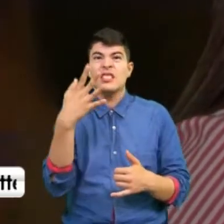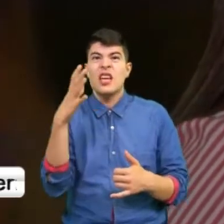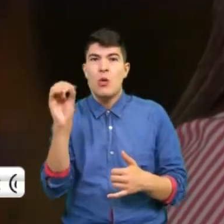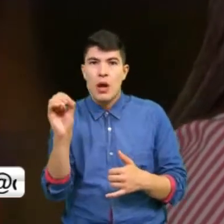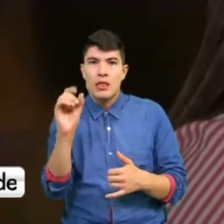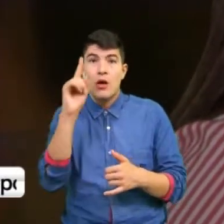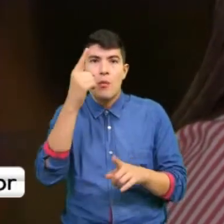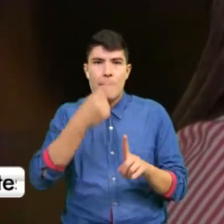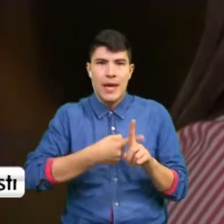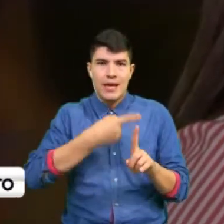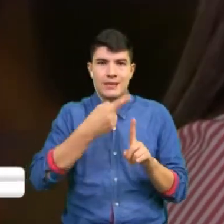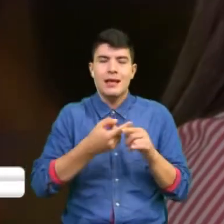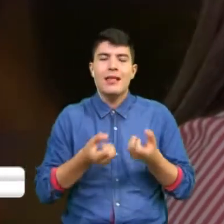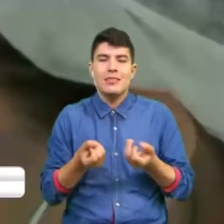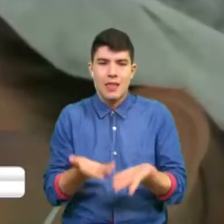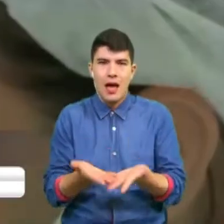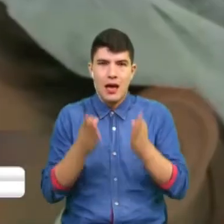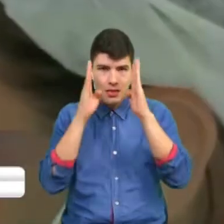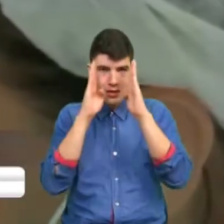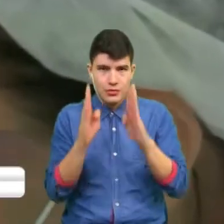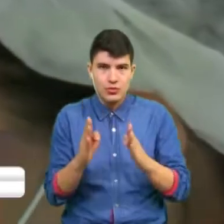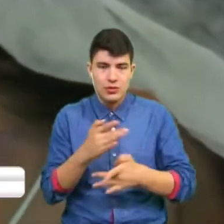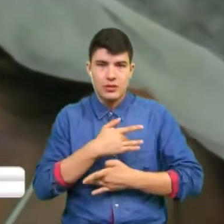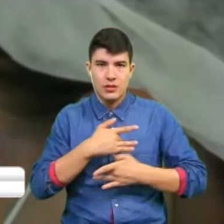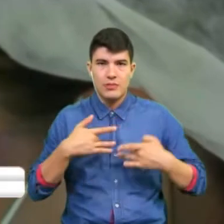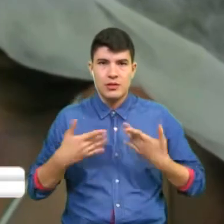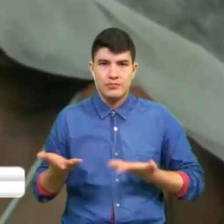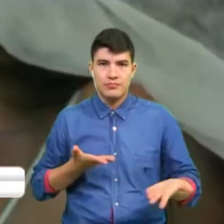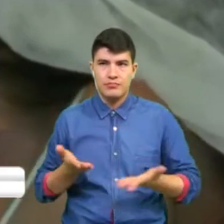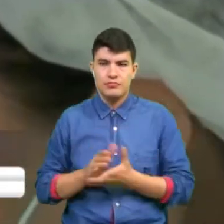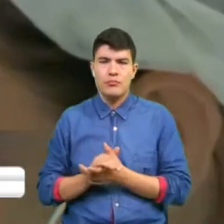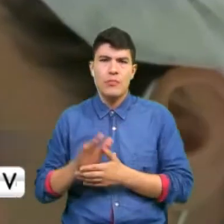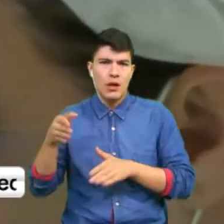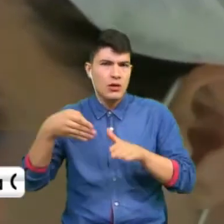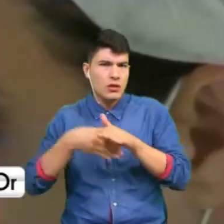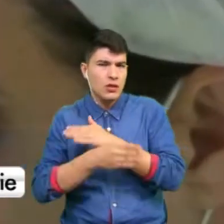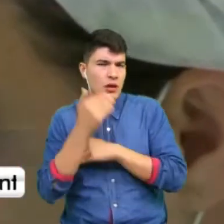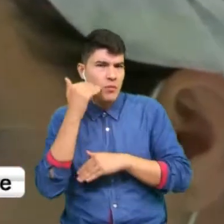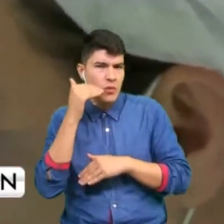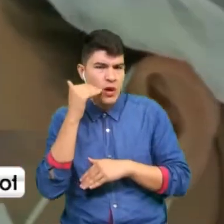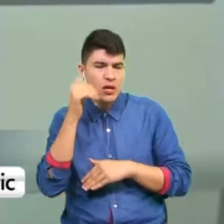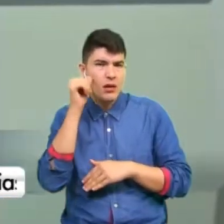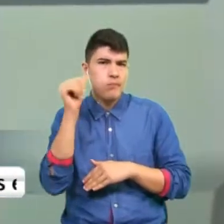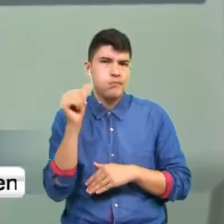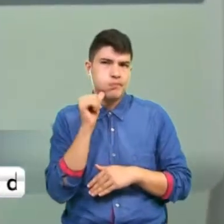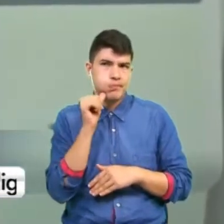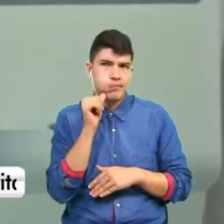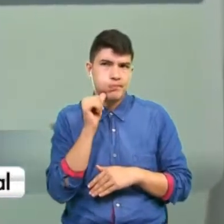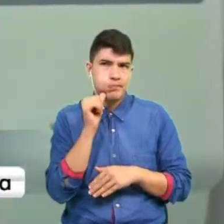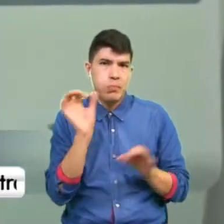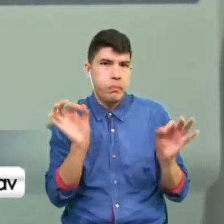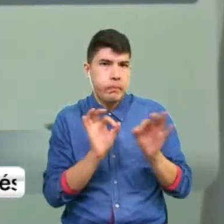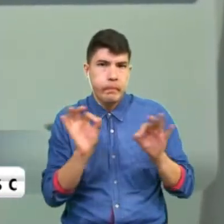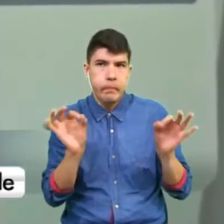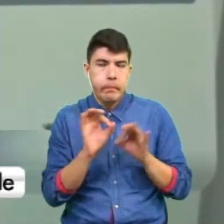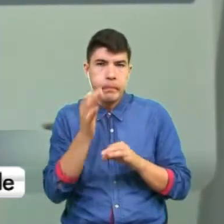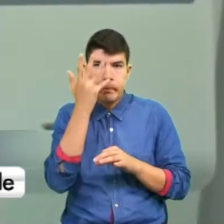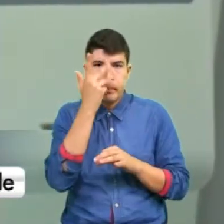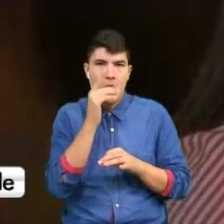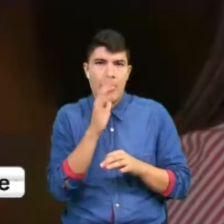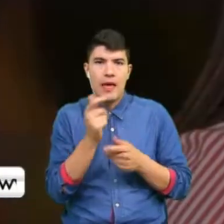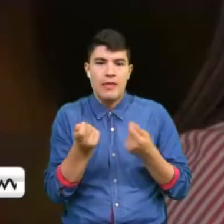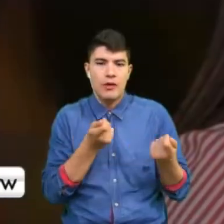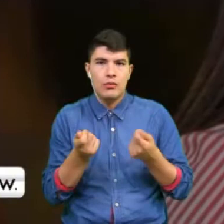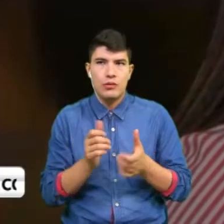mensuales que se les presta atención al hospital ingresan en su mayoría mujeres embarazadas sin ningún examen ni control